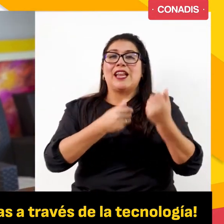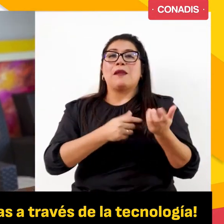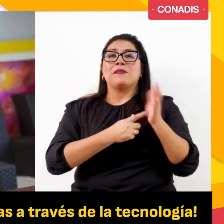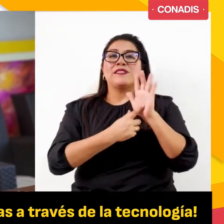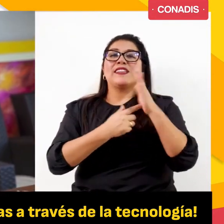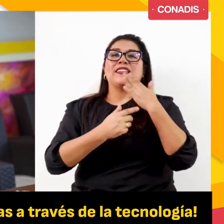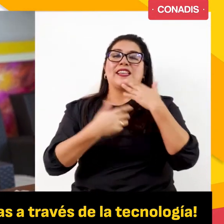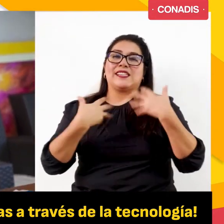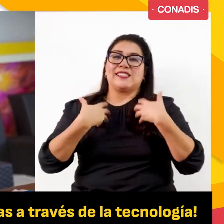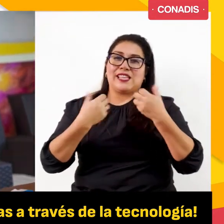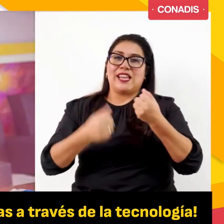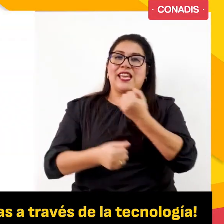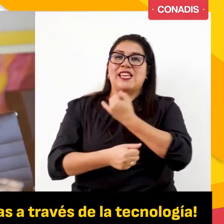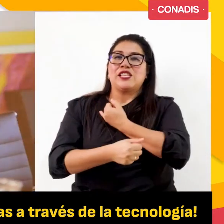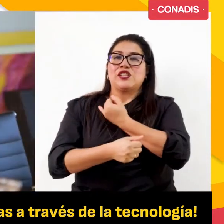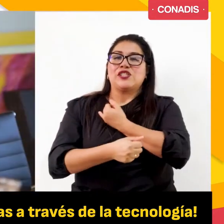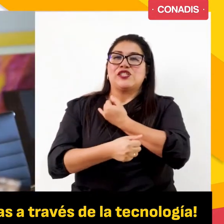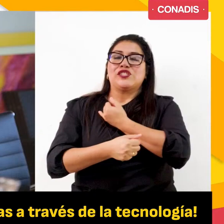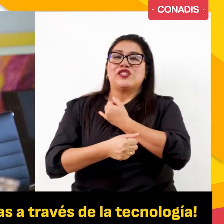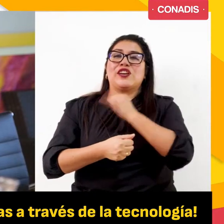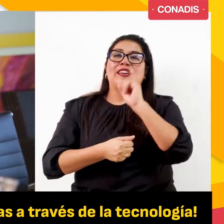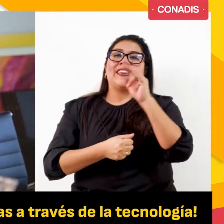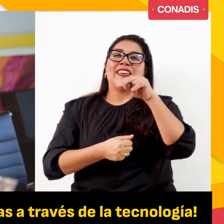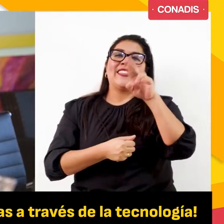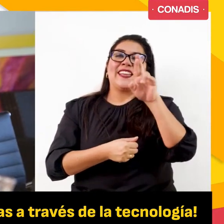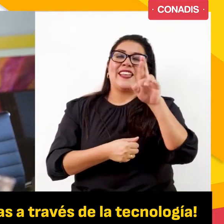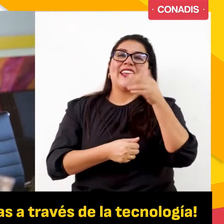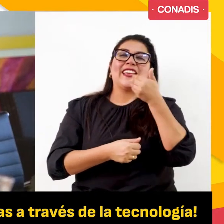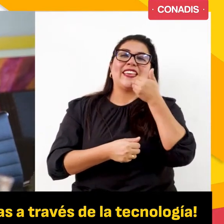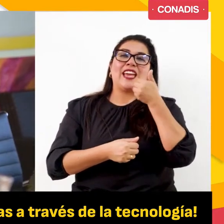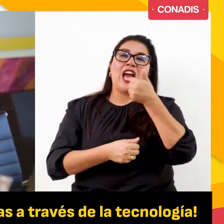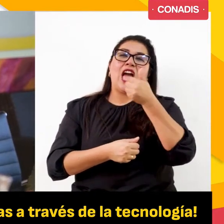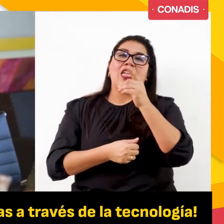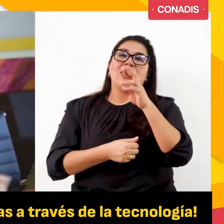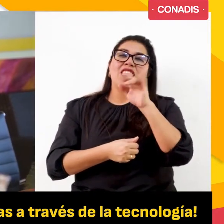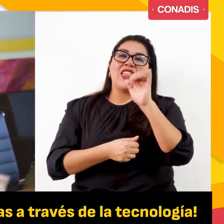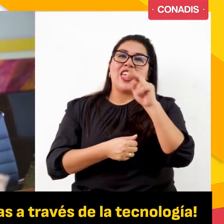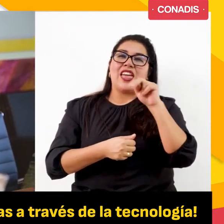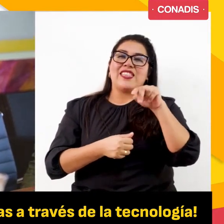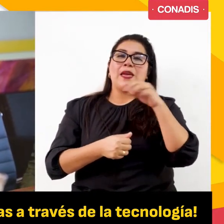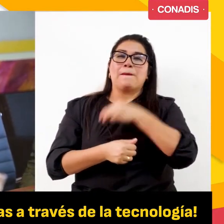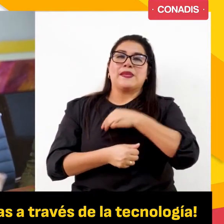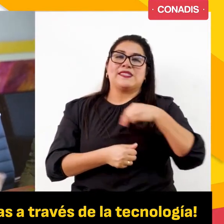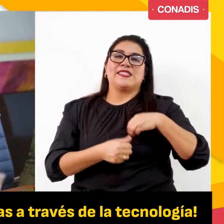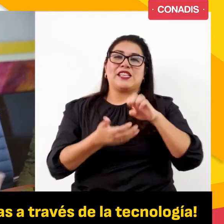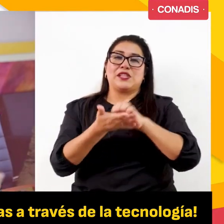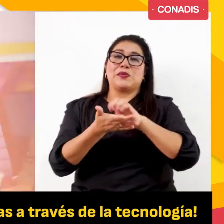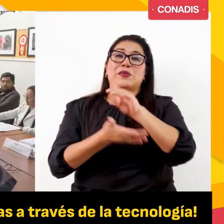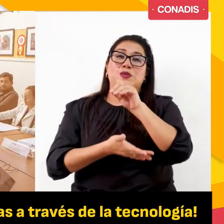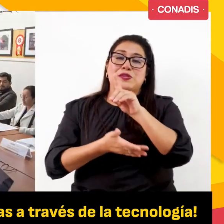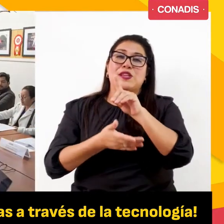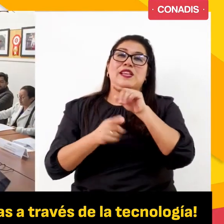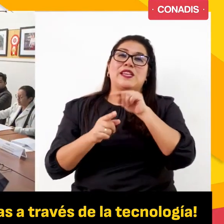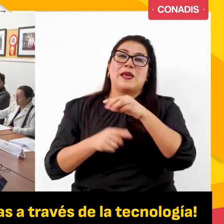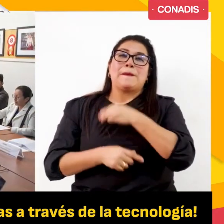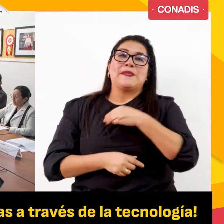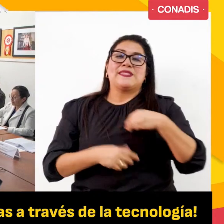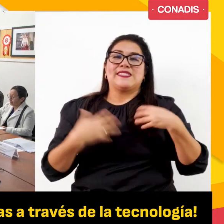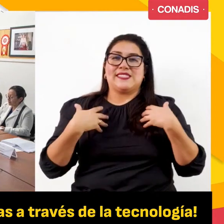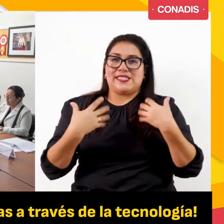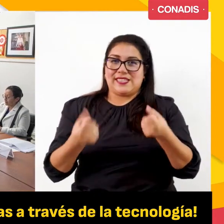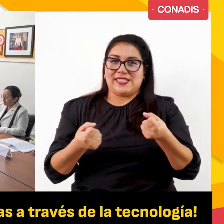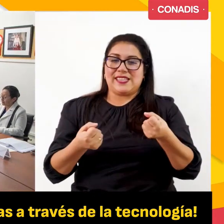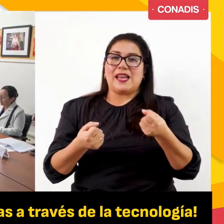de Salud, del Instituto Nacional de Rehabilitación Doctora Adriana Rebaza Flores, del Ministerio de Educación, Ministerio